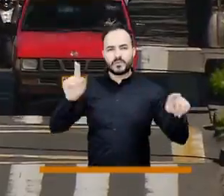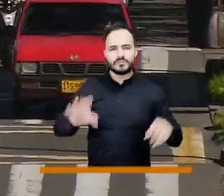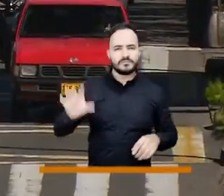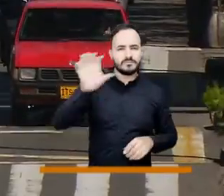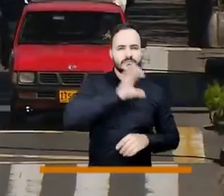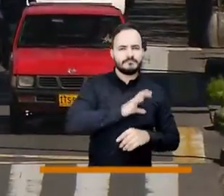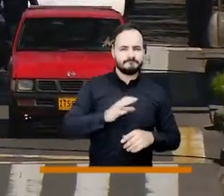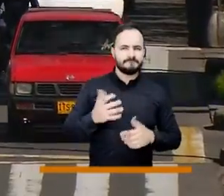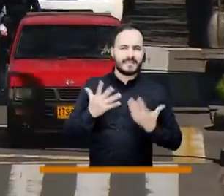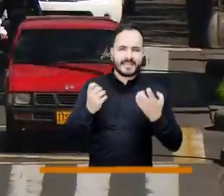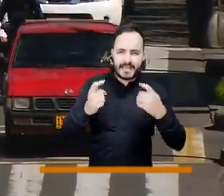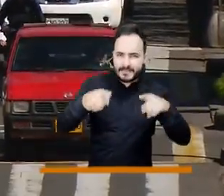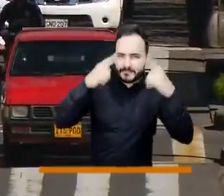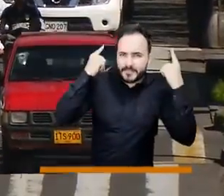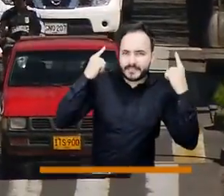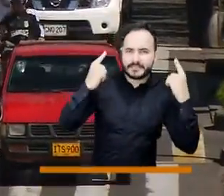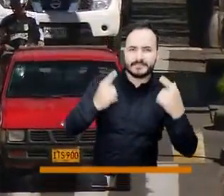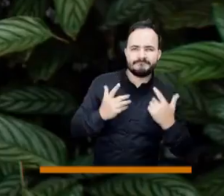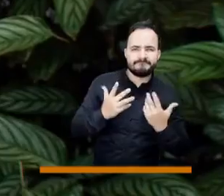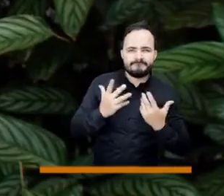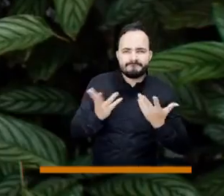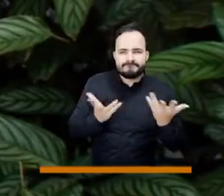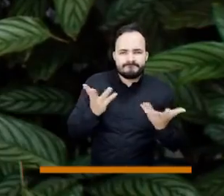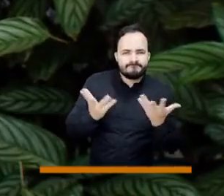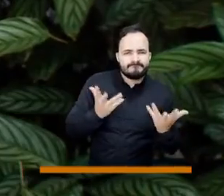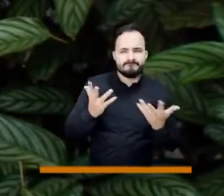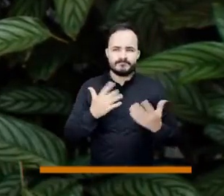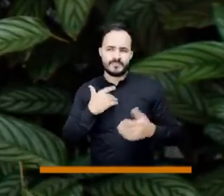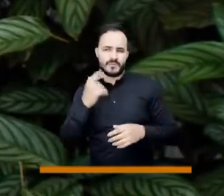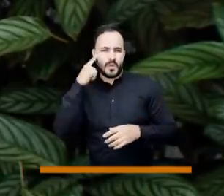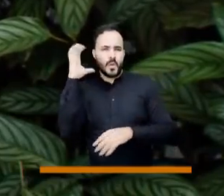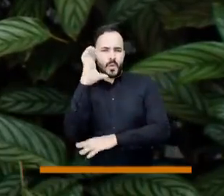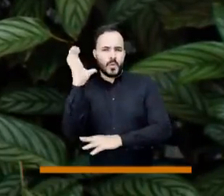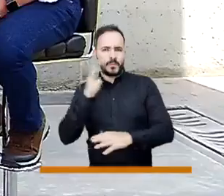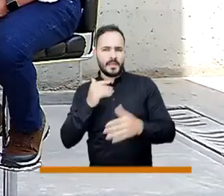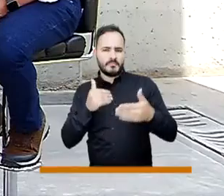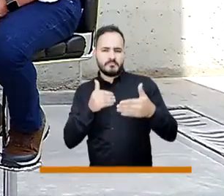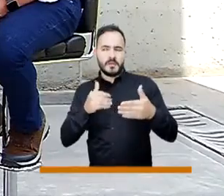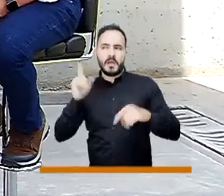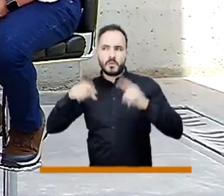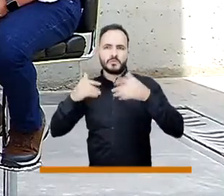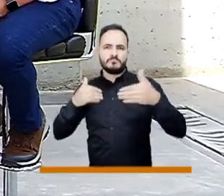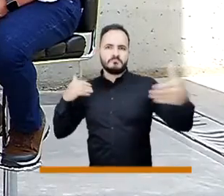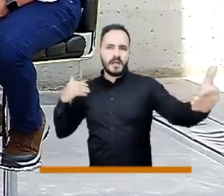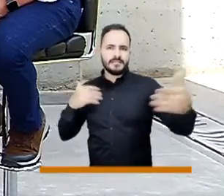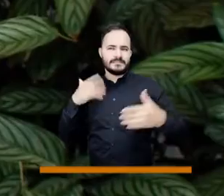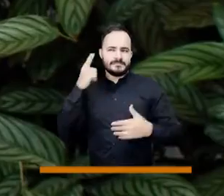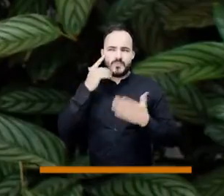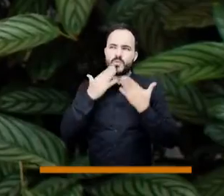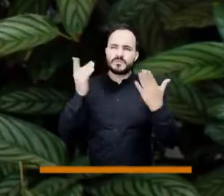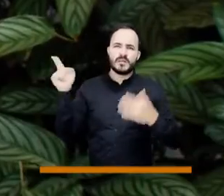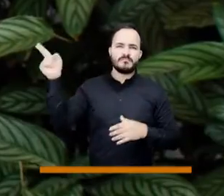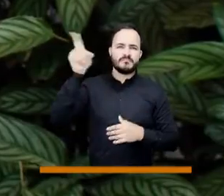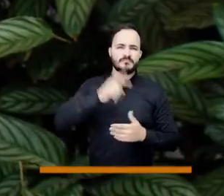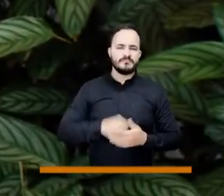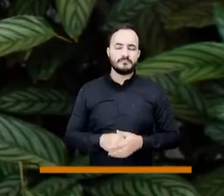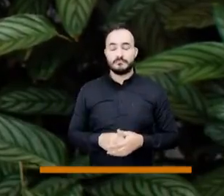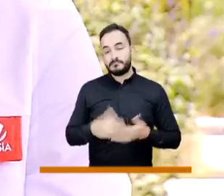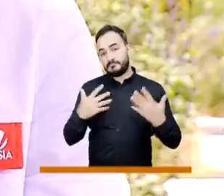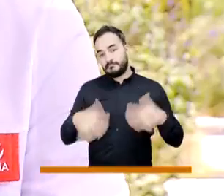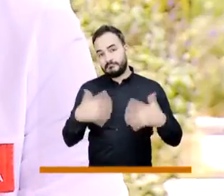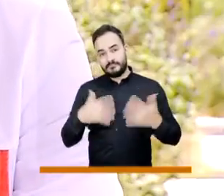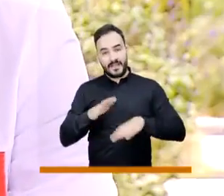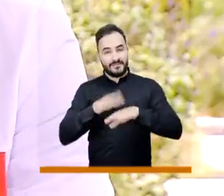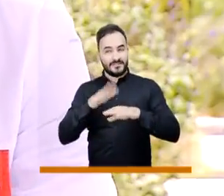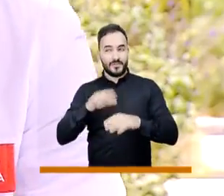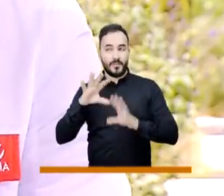tienen incluso una meta a menor tiempo que la que nos hemos puesto en Colombia para poder lograr esas transiciones energéticas. Bueno, en